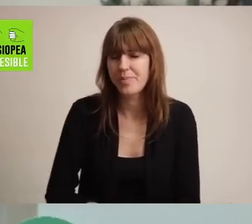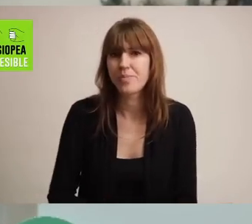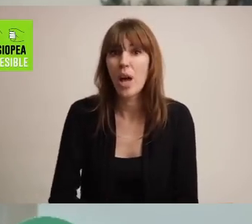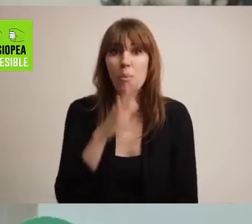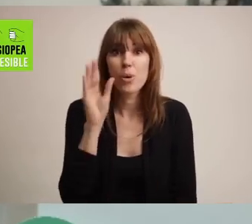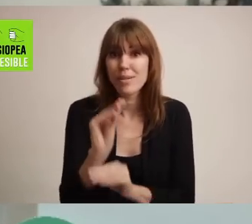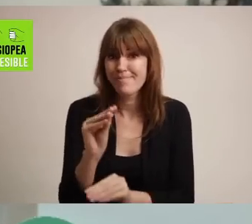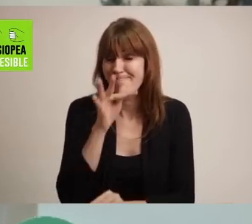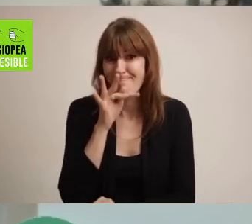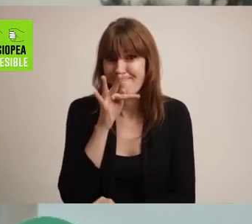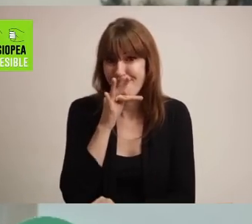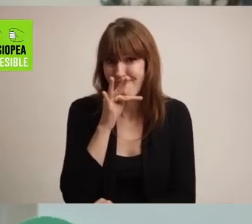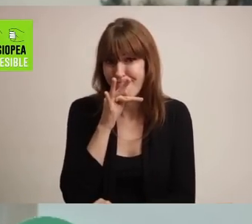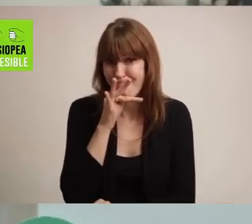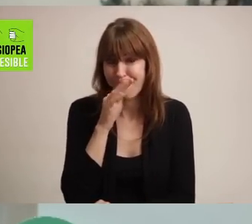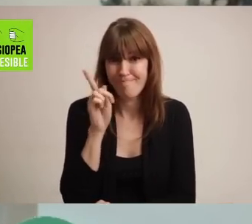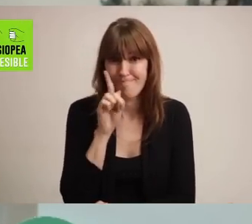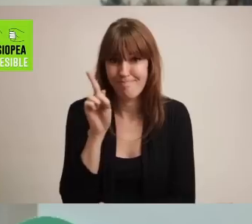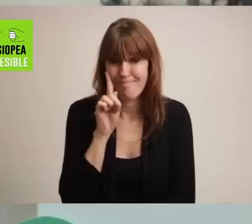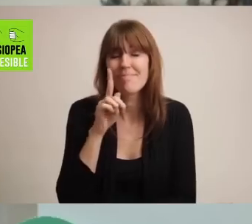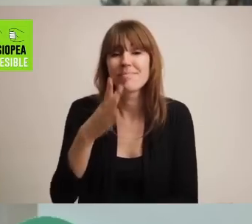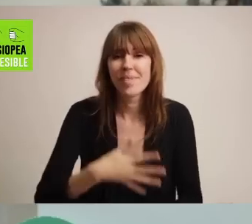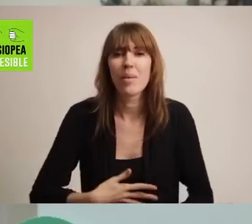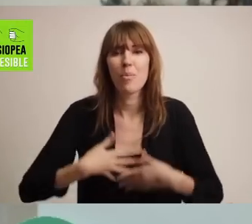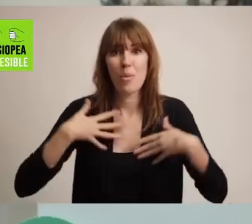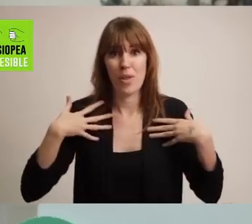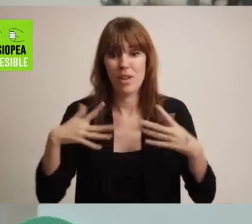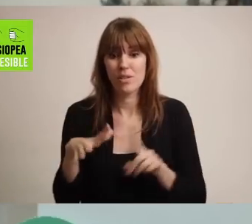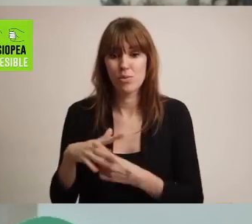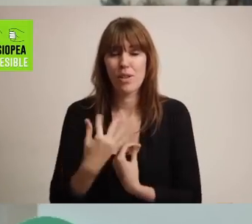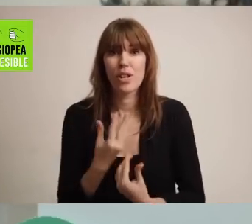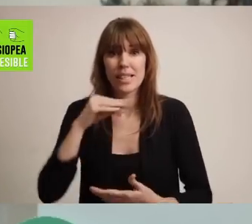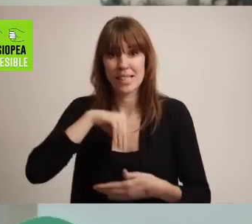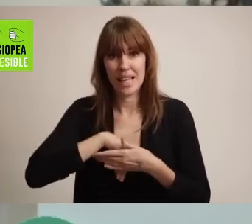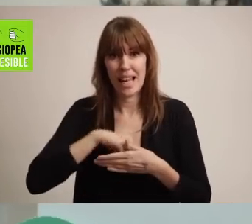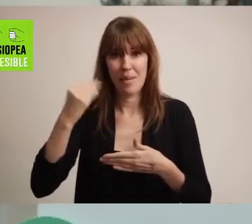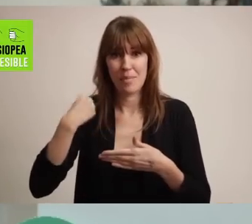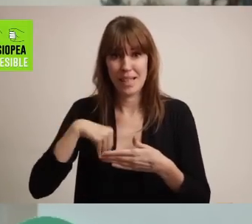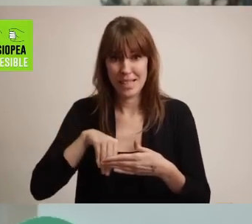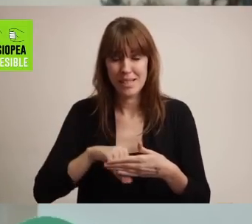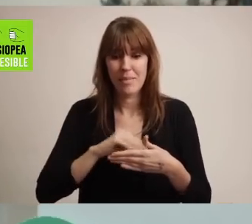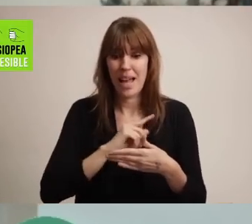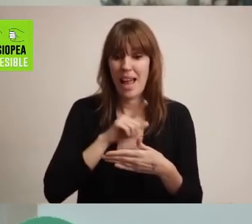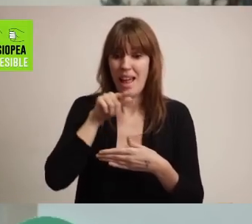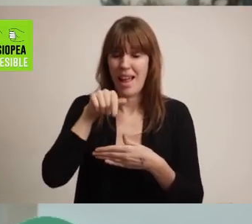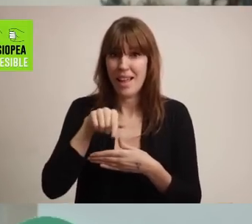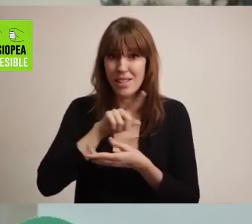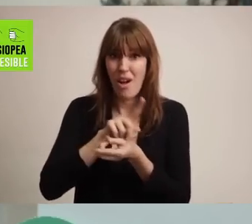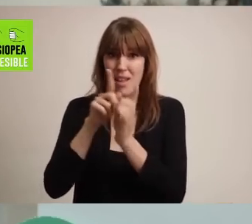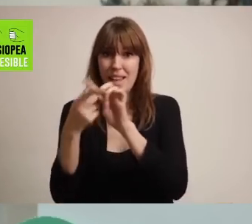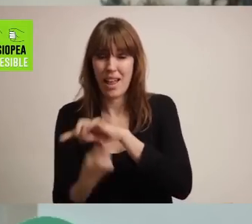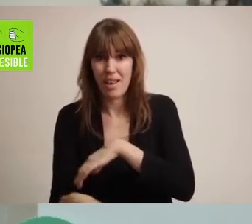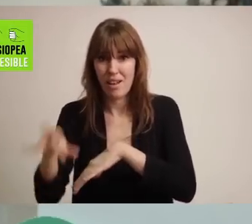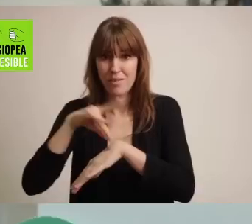Porque no has sanado la emoción, el estado interno que te ha llevado a esa alteración de tu